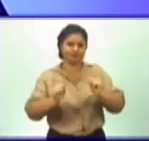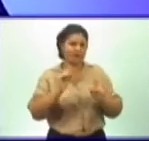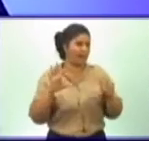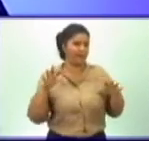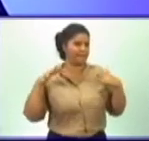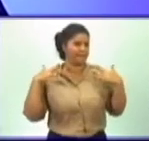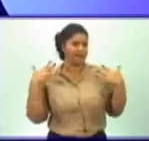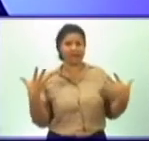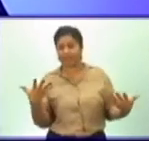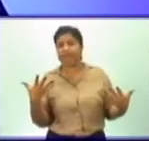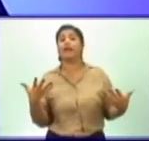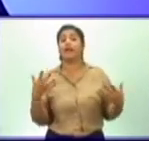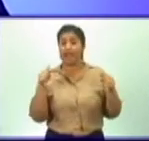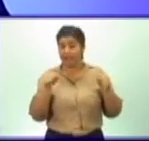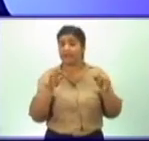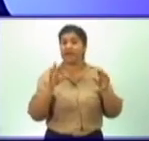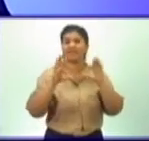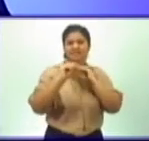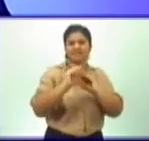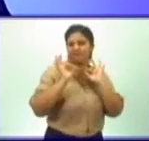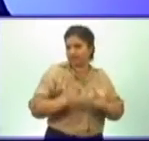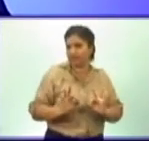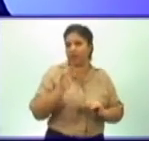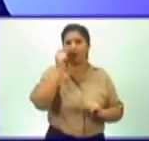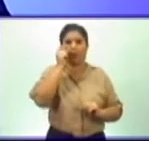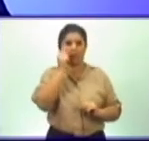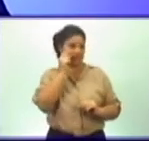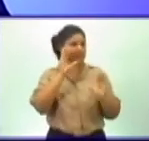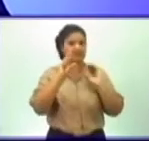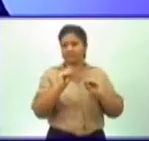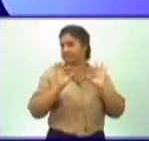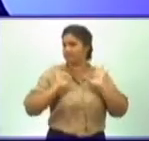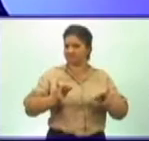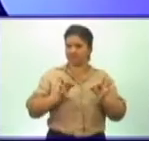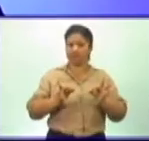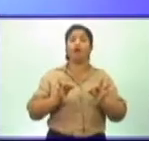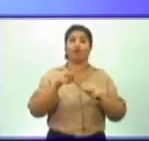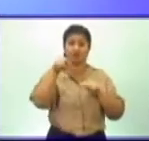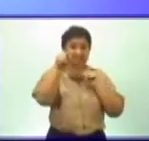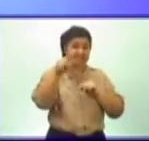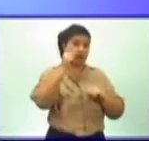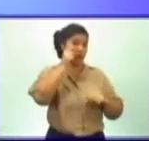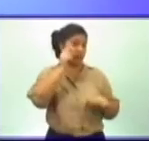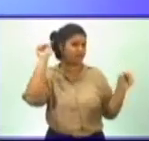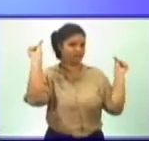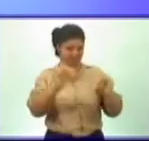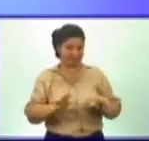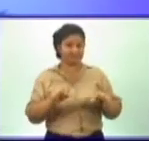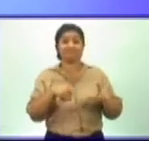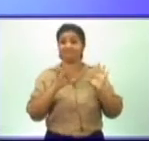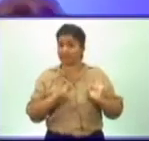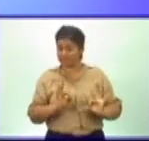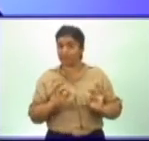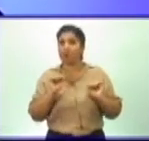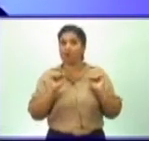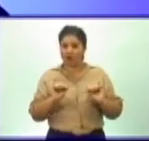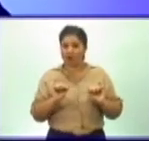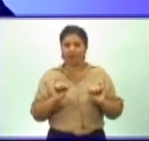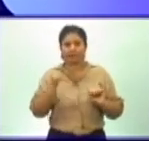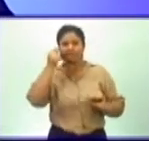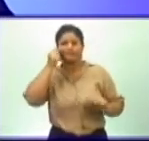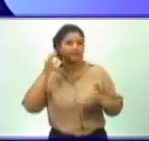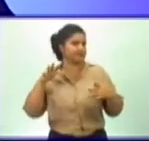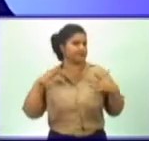emite espontáneamente sus criterios, es decir, no tiene miedo a la hora de hablar. Veamos entonces, a modo de